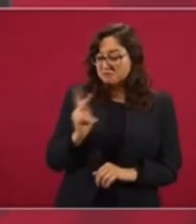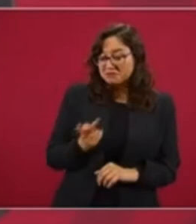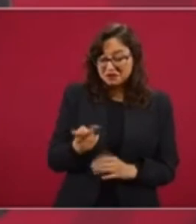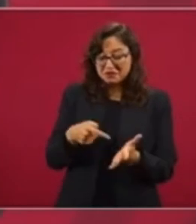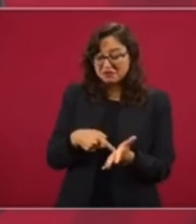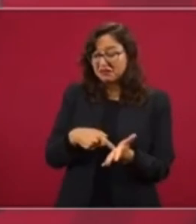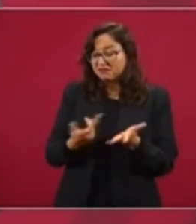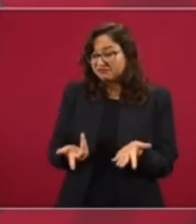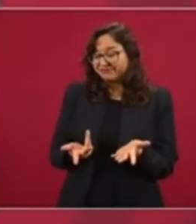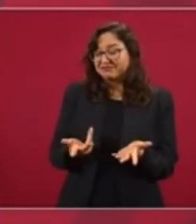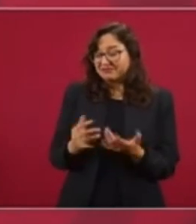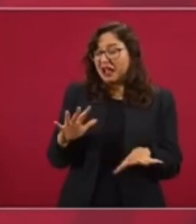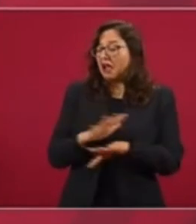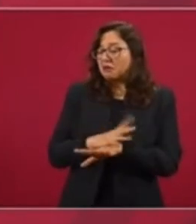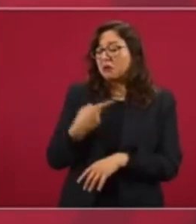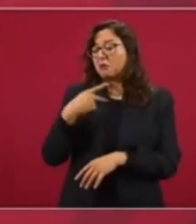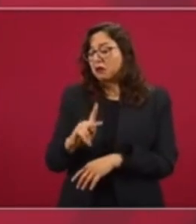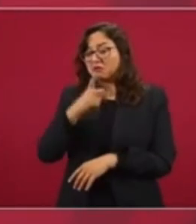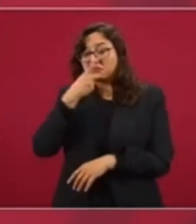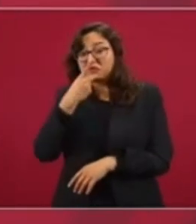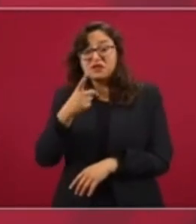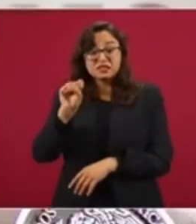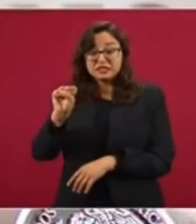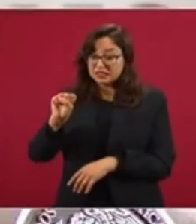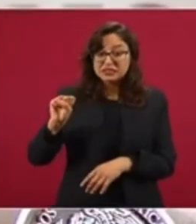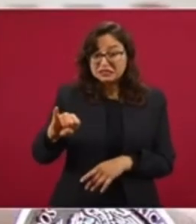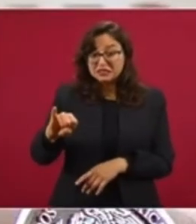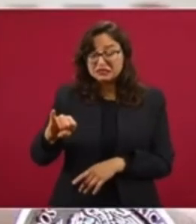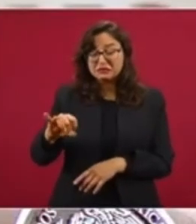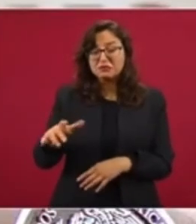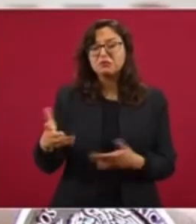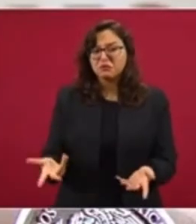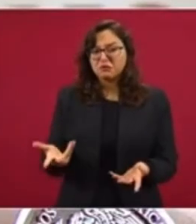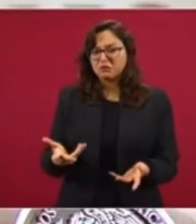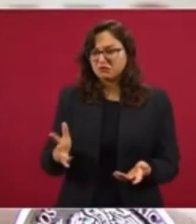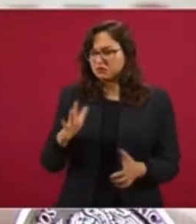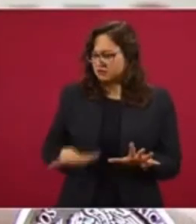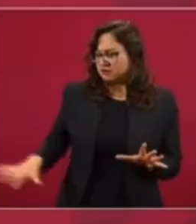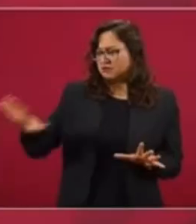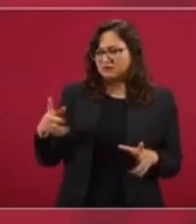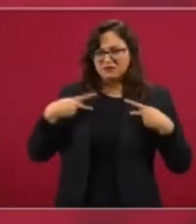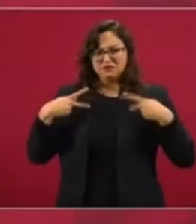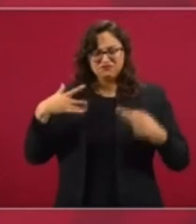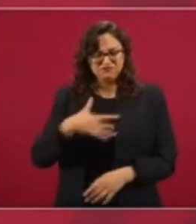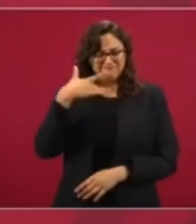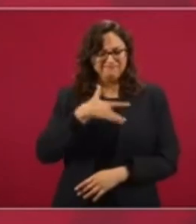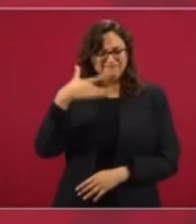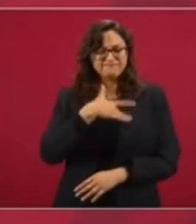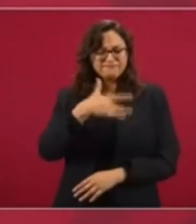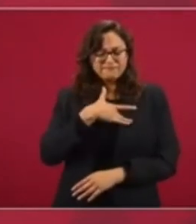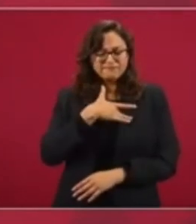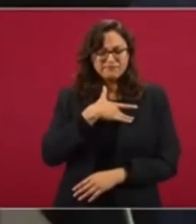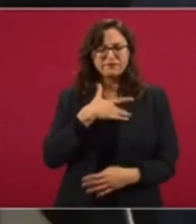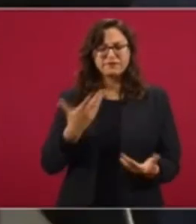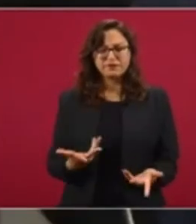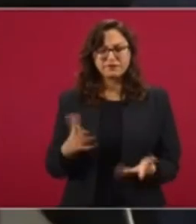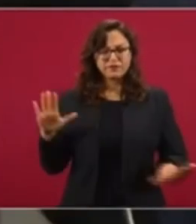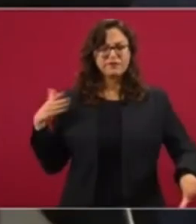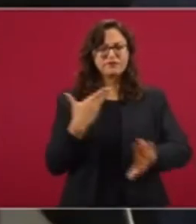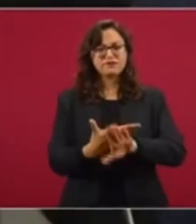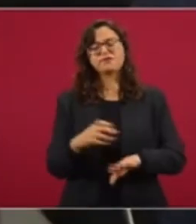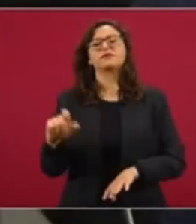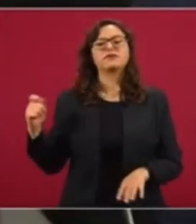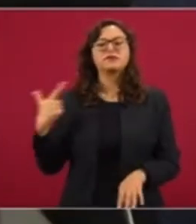sí, pues es ya un sentimiento en contra de los